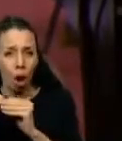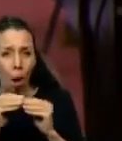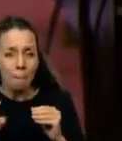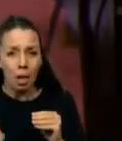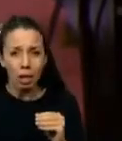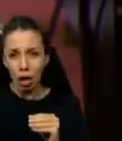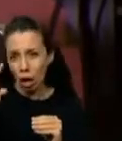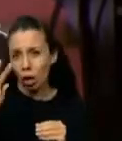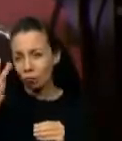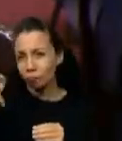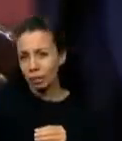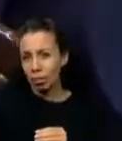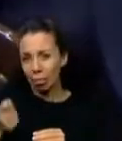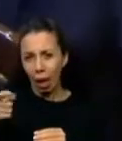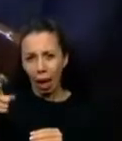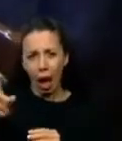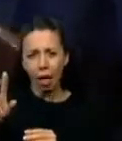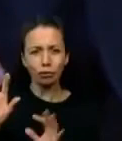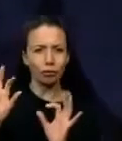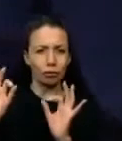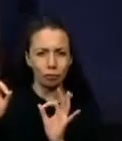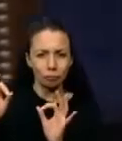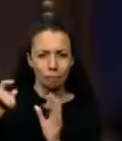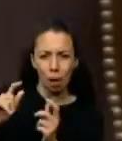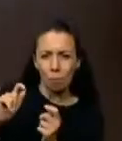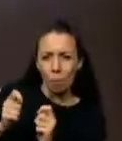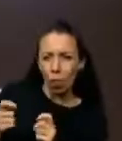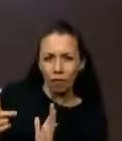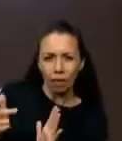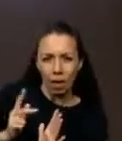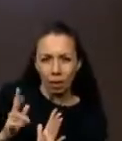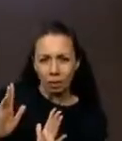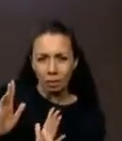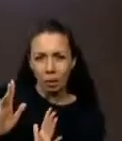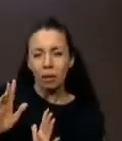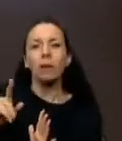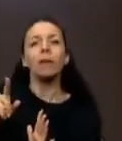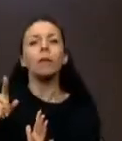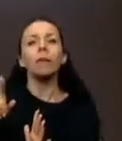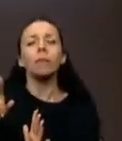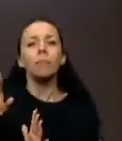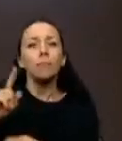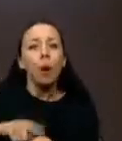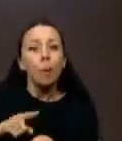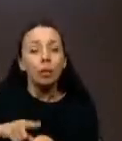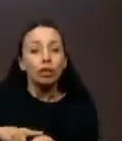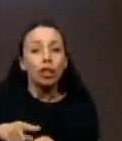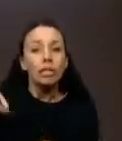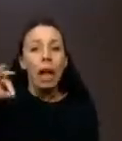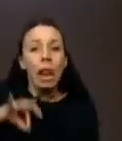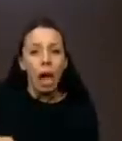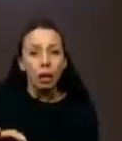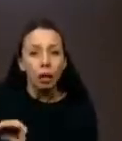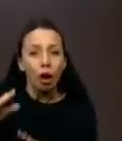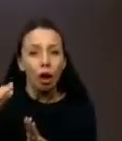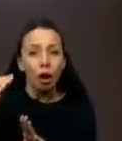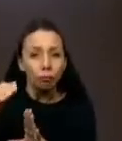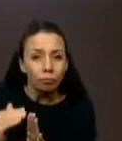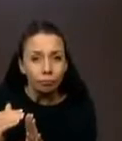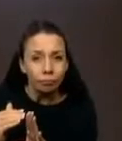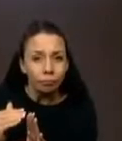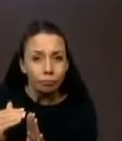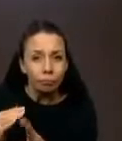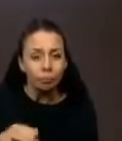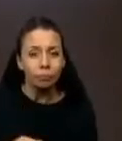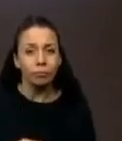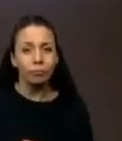planteado con absolutamente todos los integrantes de nuestra coalición. Es una discusión que vamos a seguir dando, no es que la damos por terminada, sino